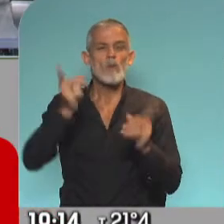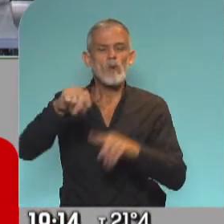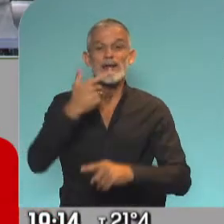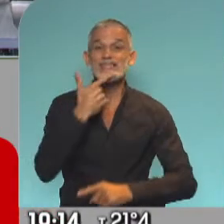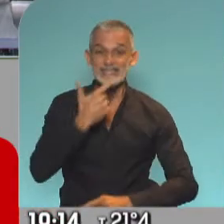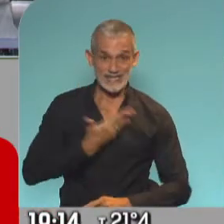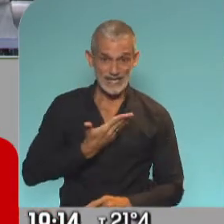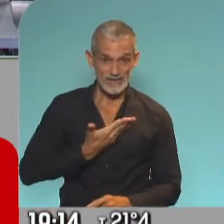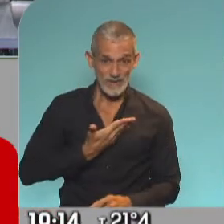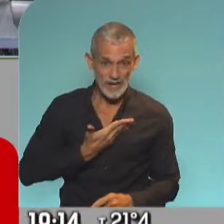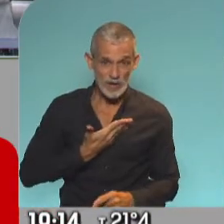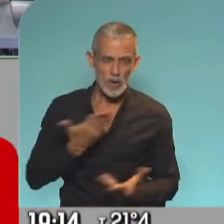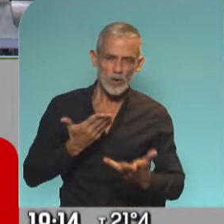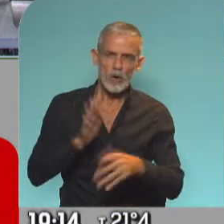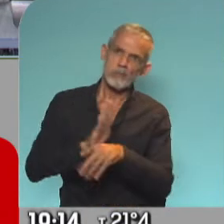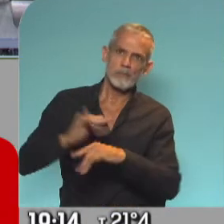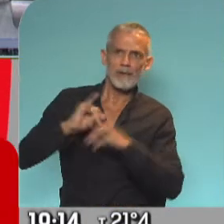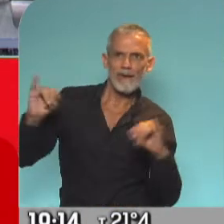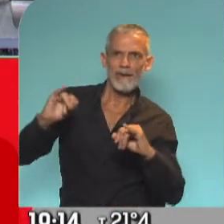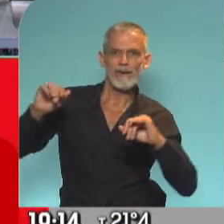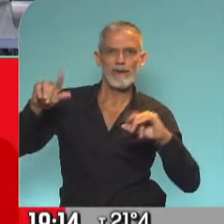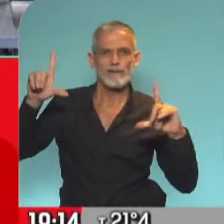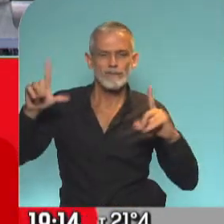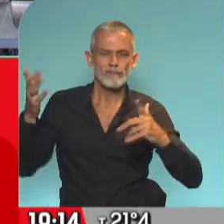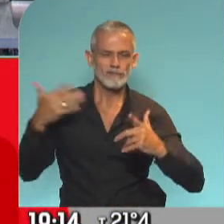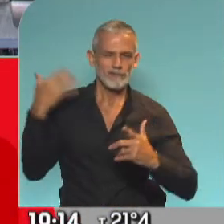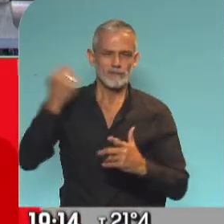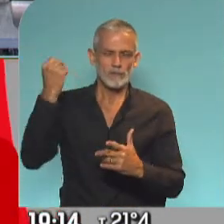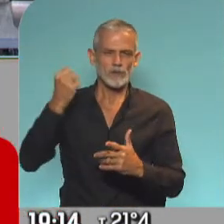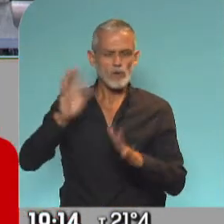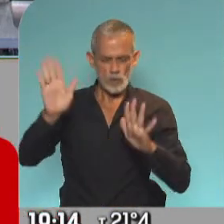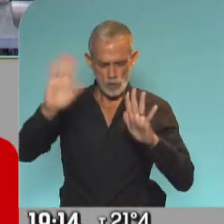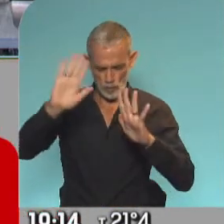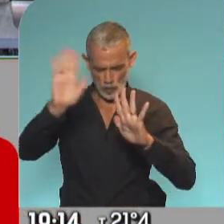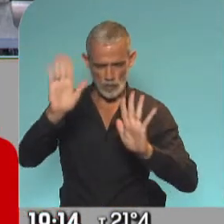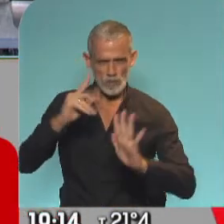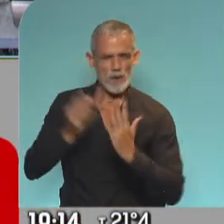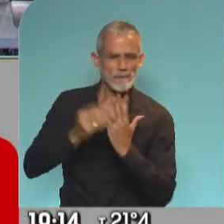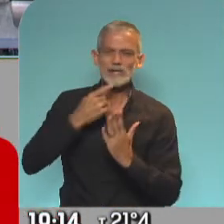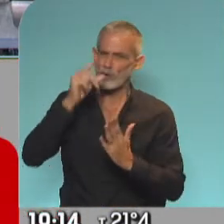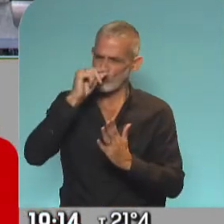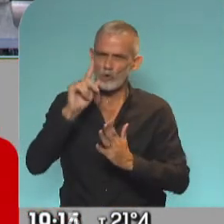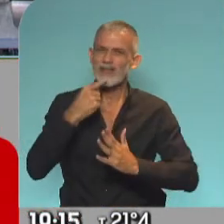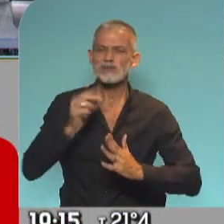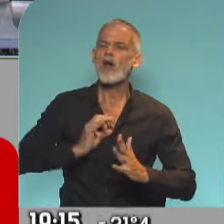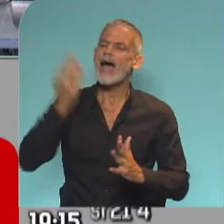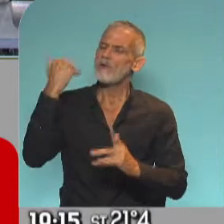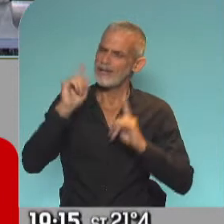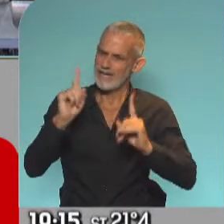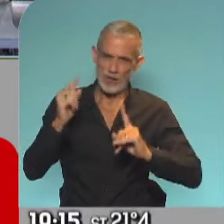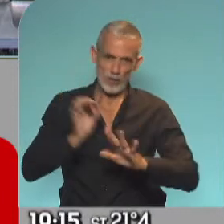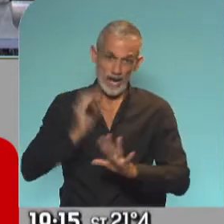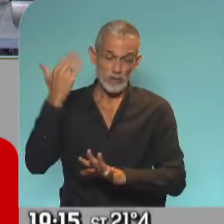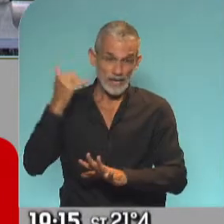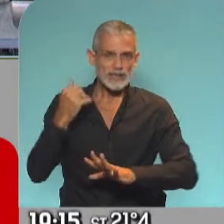febrero es el marketing, es la foto, es poner eso? No, me refiero a lo que se decía del año pasado, ¿no? Ajá. Yo he